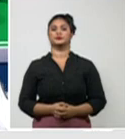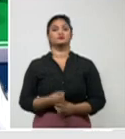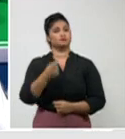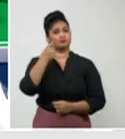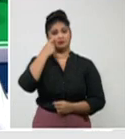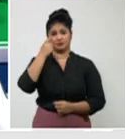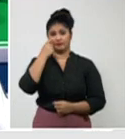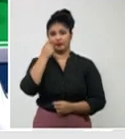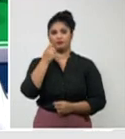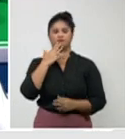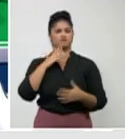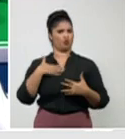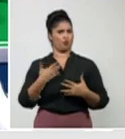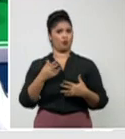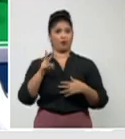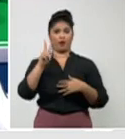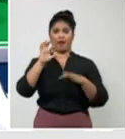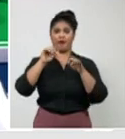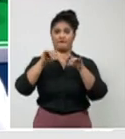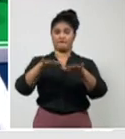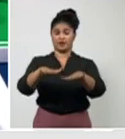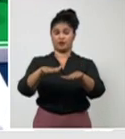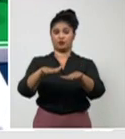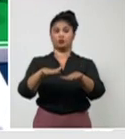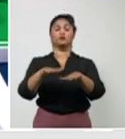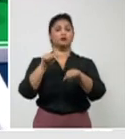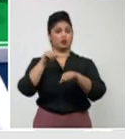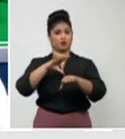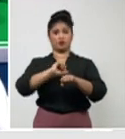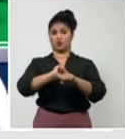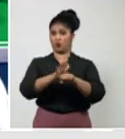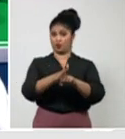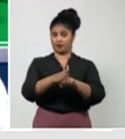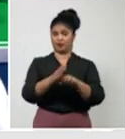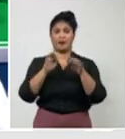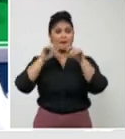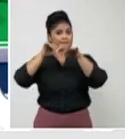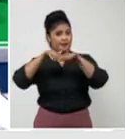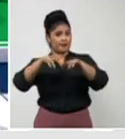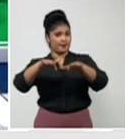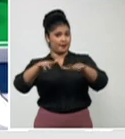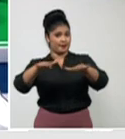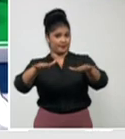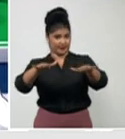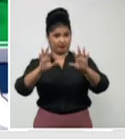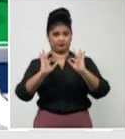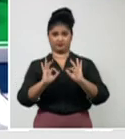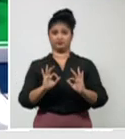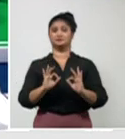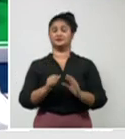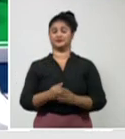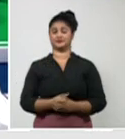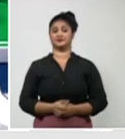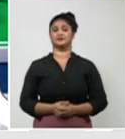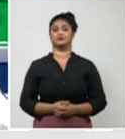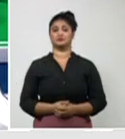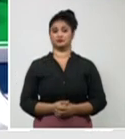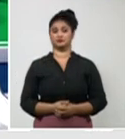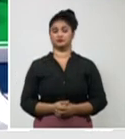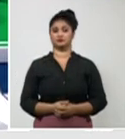en todas las provincias del país, aunque en menor cantidad que en días anteriores.